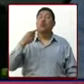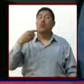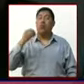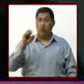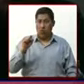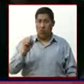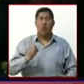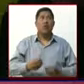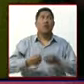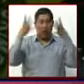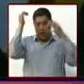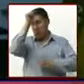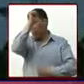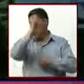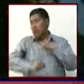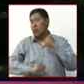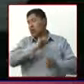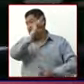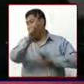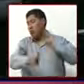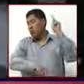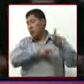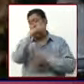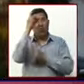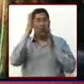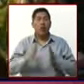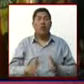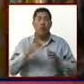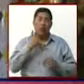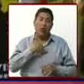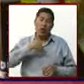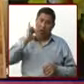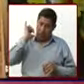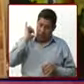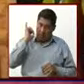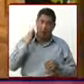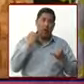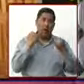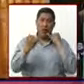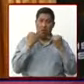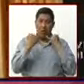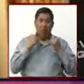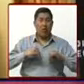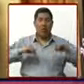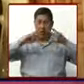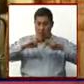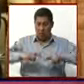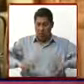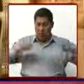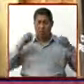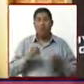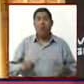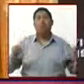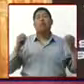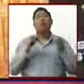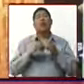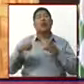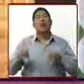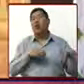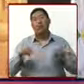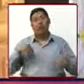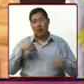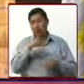daño le ha hecho al pueblo boliviano el día de ayer. Esos son los informes investigativos de mayor relevancia que